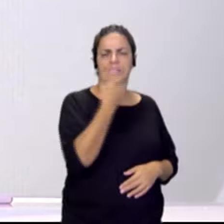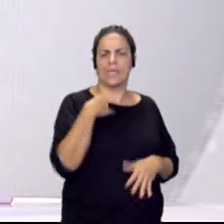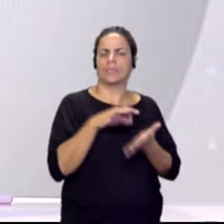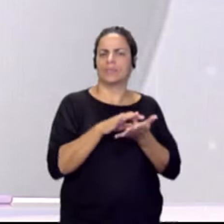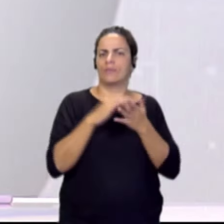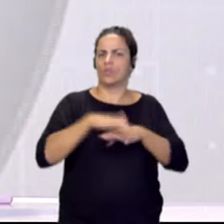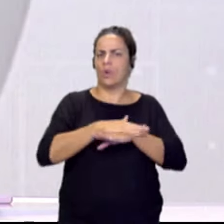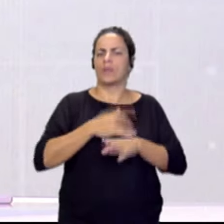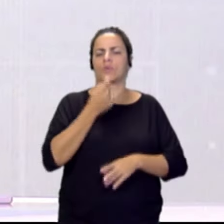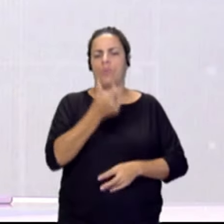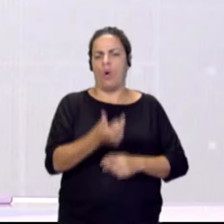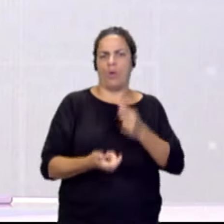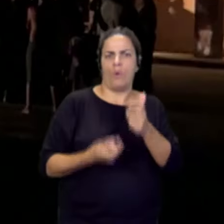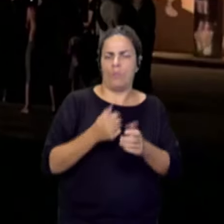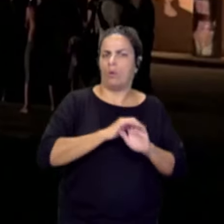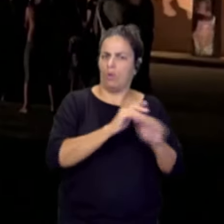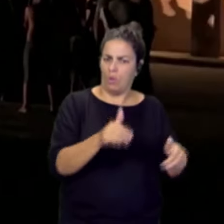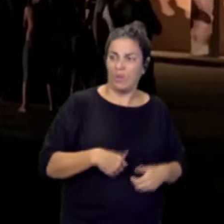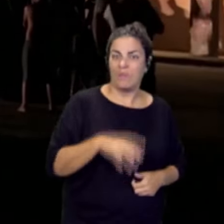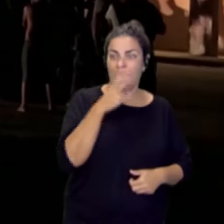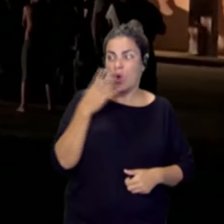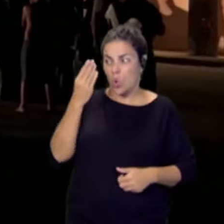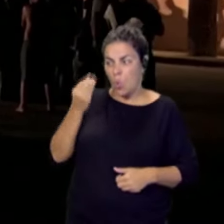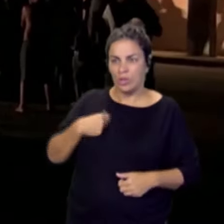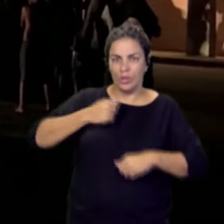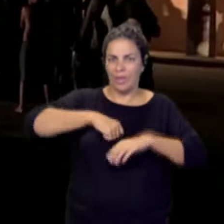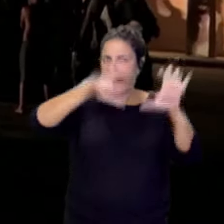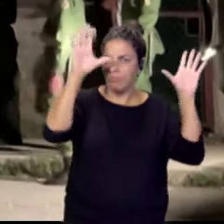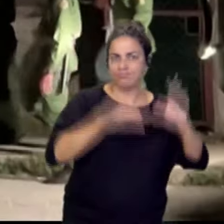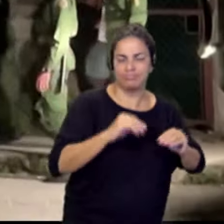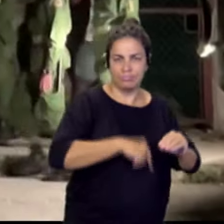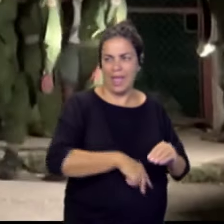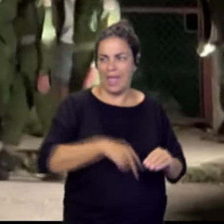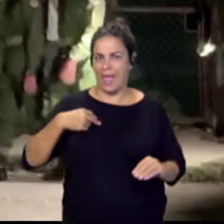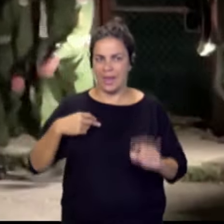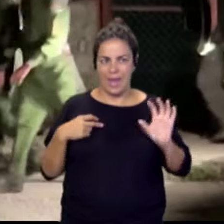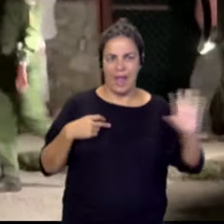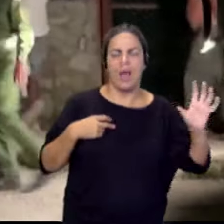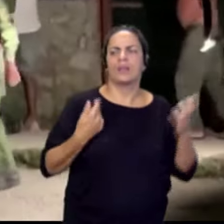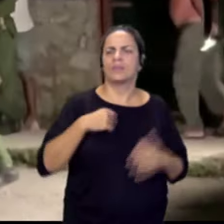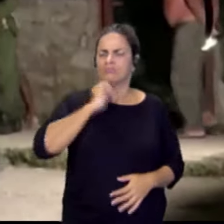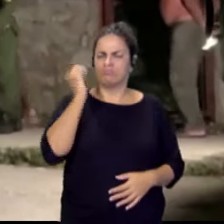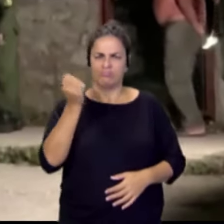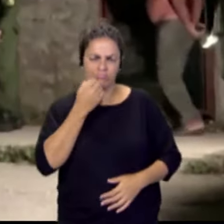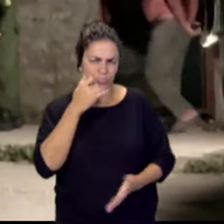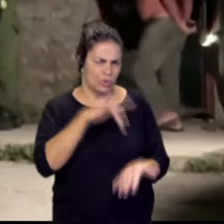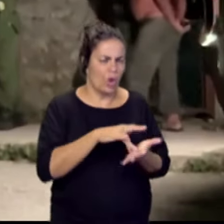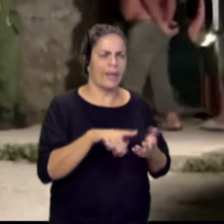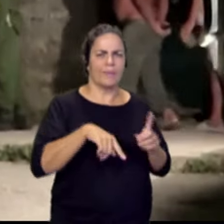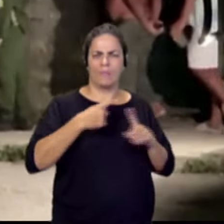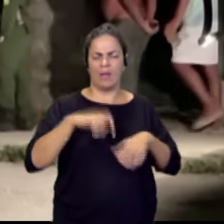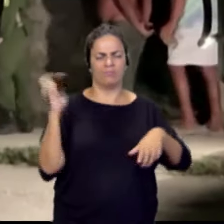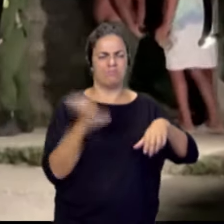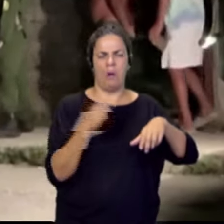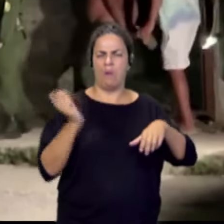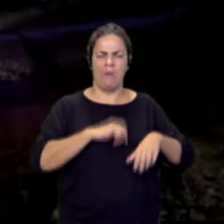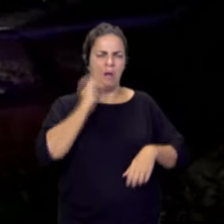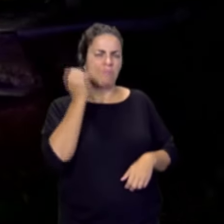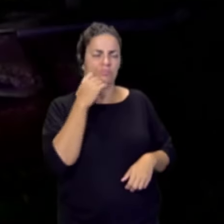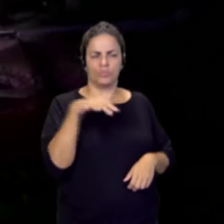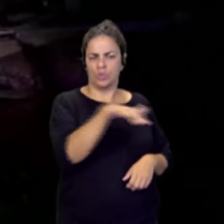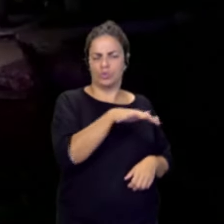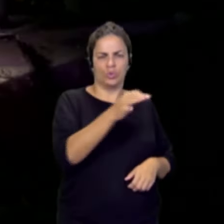básicos tras 4 días, nada menos, de apagón general, que han provocado protestas caceroladas en varias ciudades de toda la isla. Los cortes